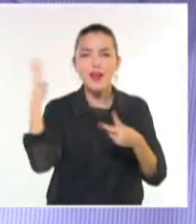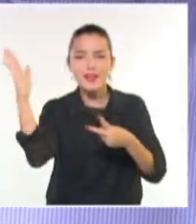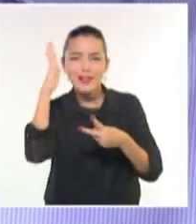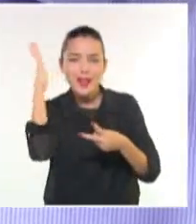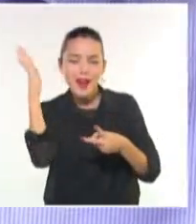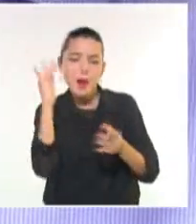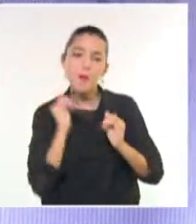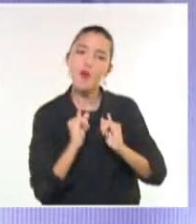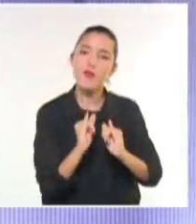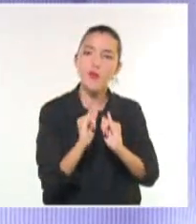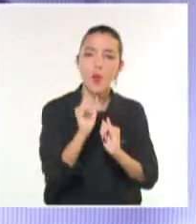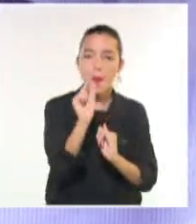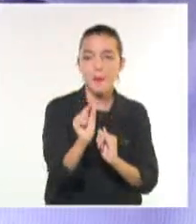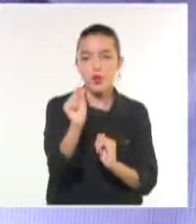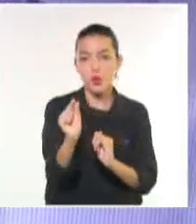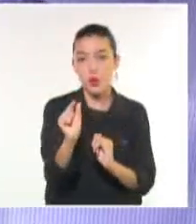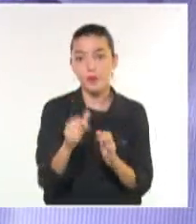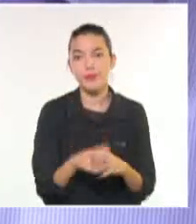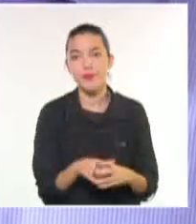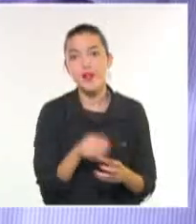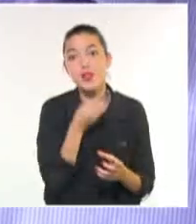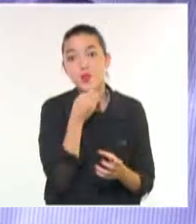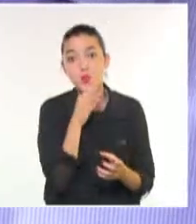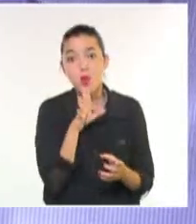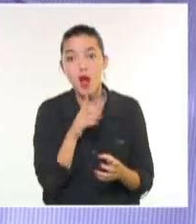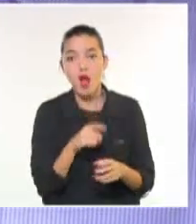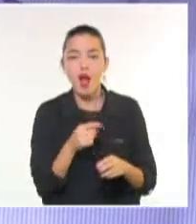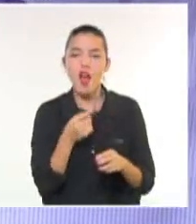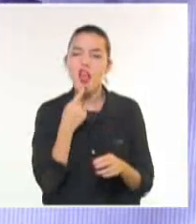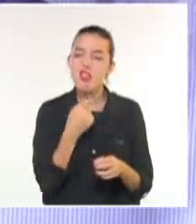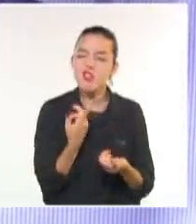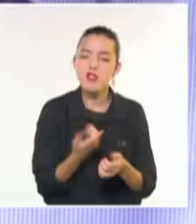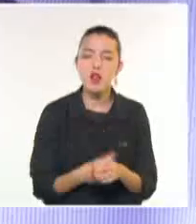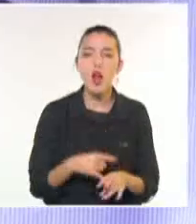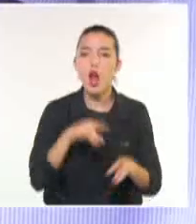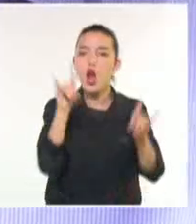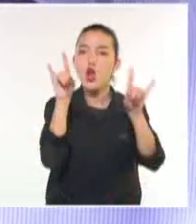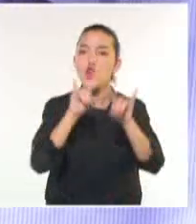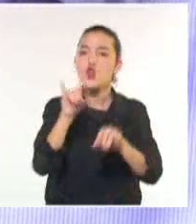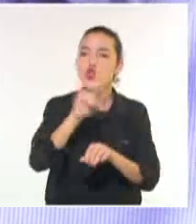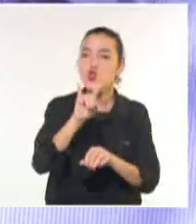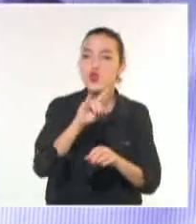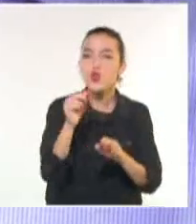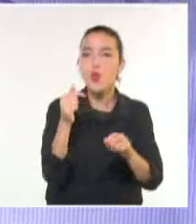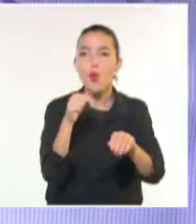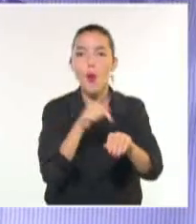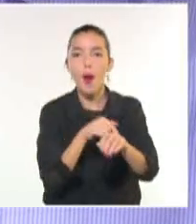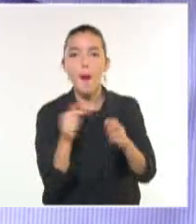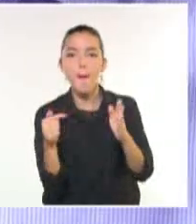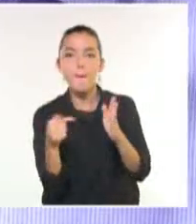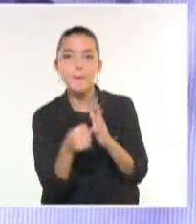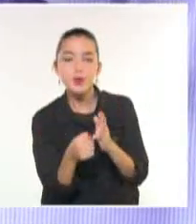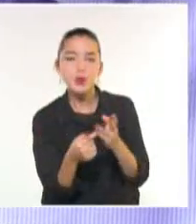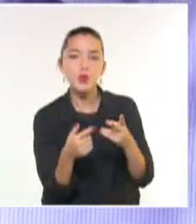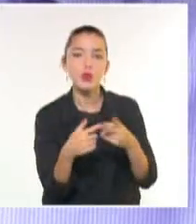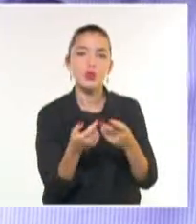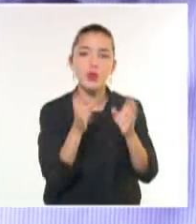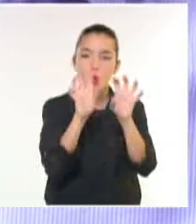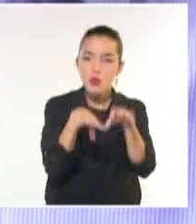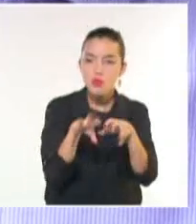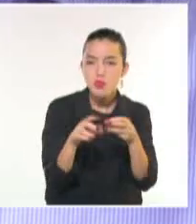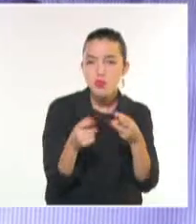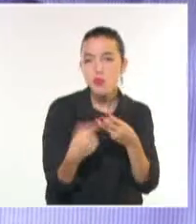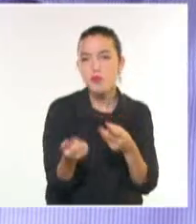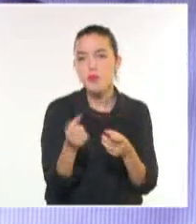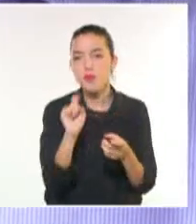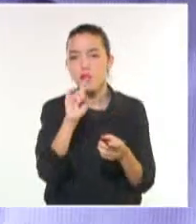Así, por ejemplo, podría decir las 9 en punto y sereno, las 10 en punto y lloviznando, las 11 en punto